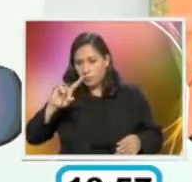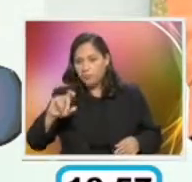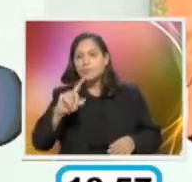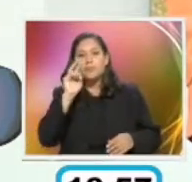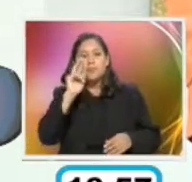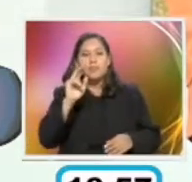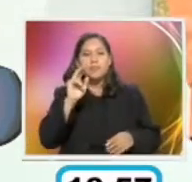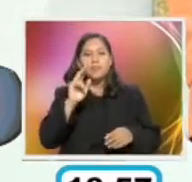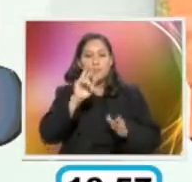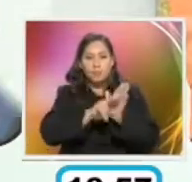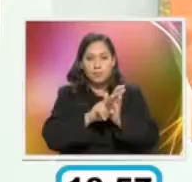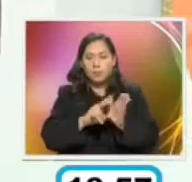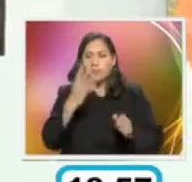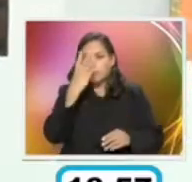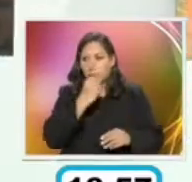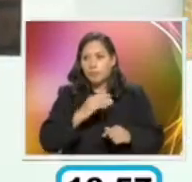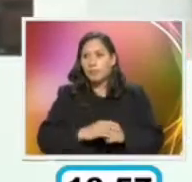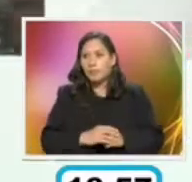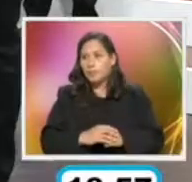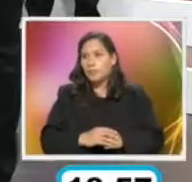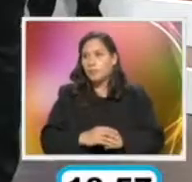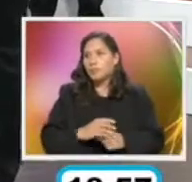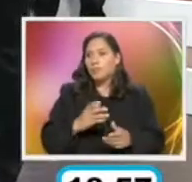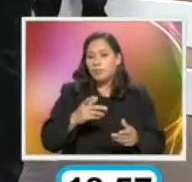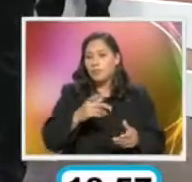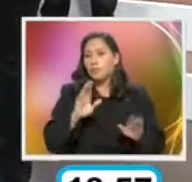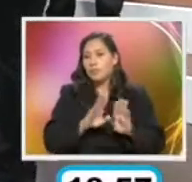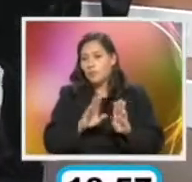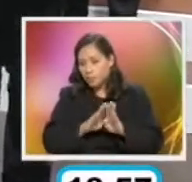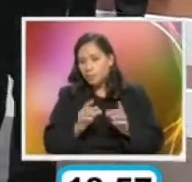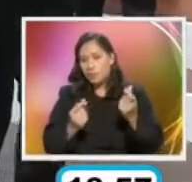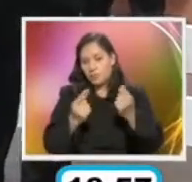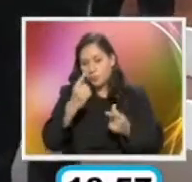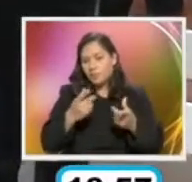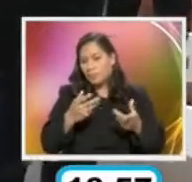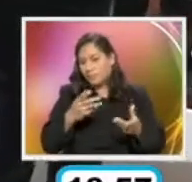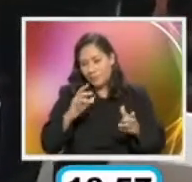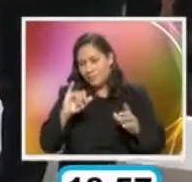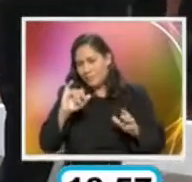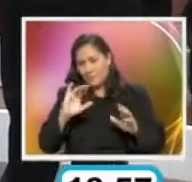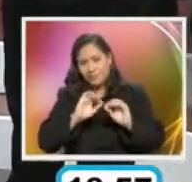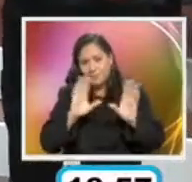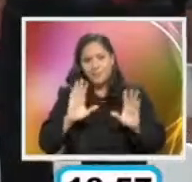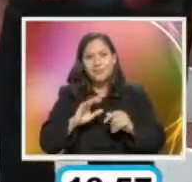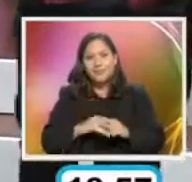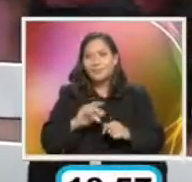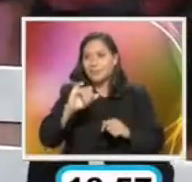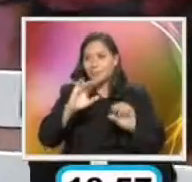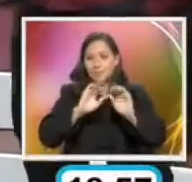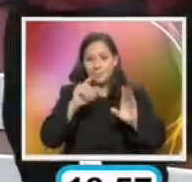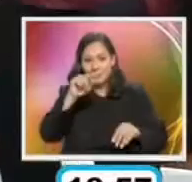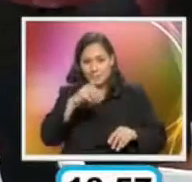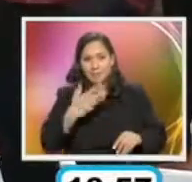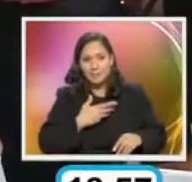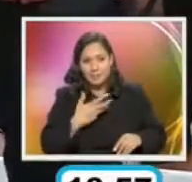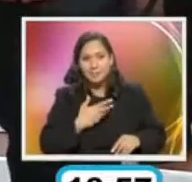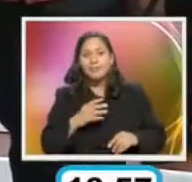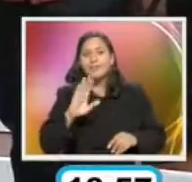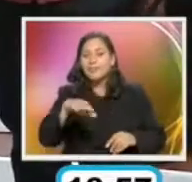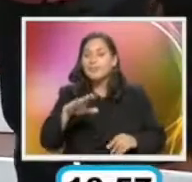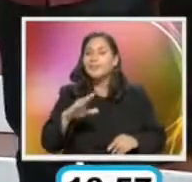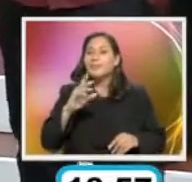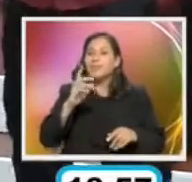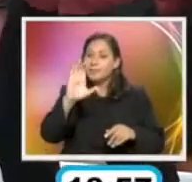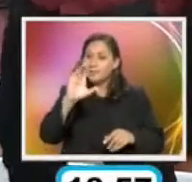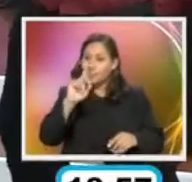video de Bella. Oye, Si no, en la calle preguntas quién es Cumbia de Navidad Claro que y te sí. dicen también. por supuesto. Ahí Oigan, te pues, responden, ¿quiénes? obviamente. Ahí están. Oigan, y